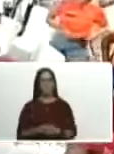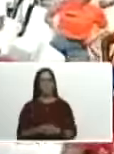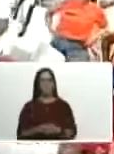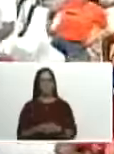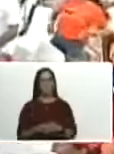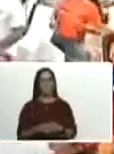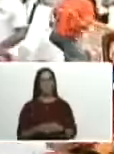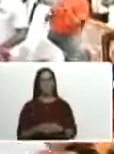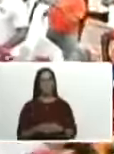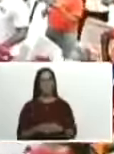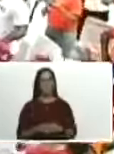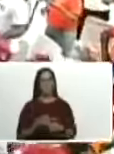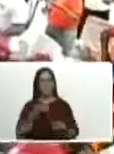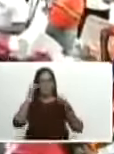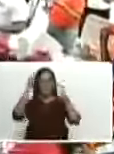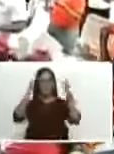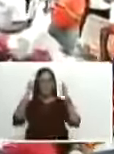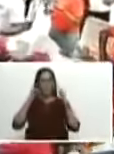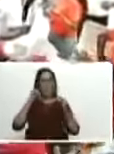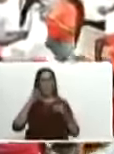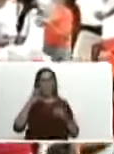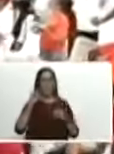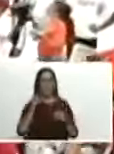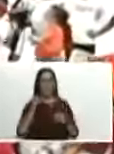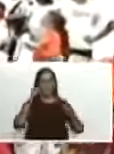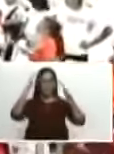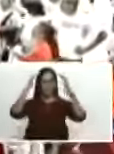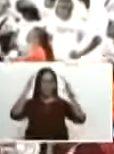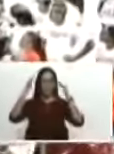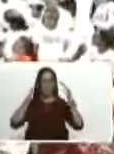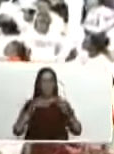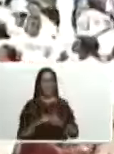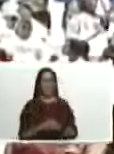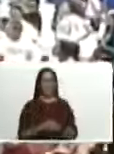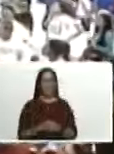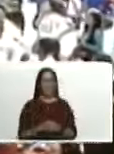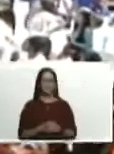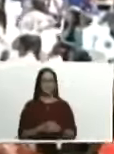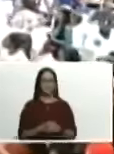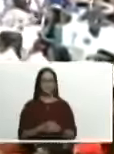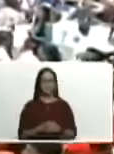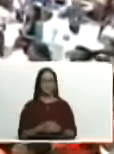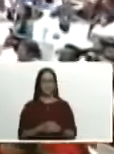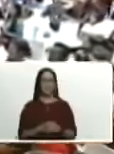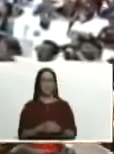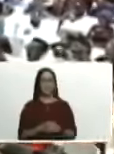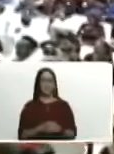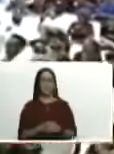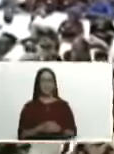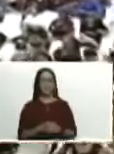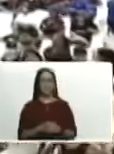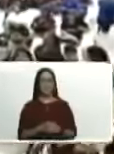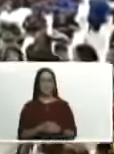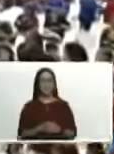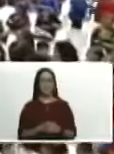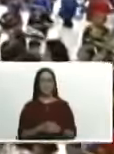Bueno, quería saludar a Morelis allá. Mi saludo. Déjalo que se acerque.